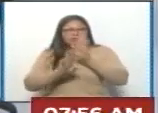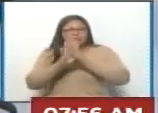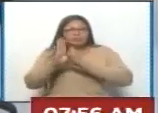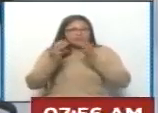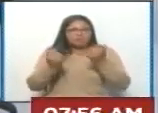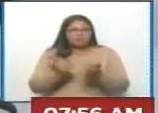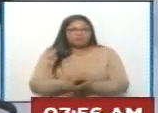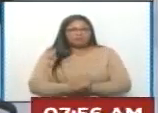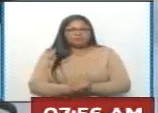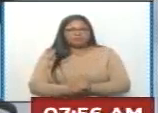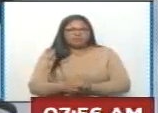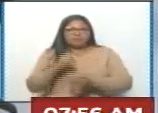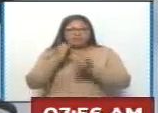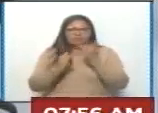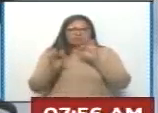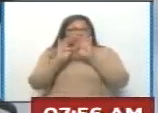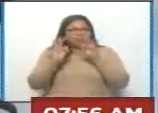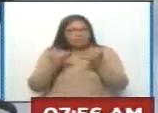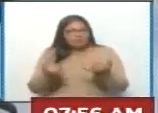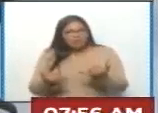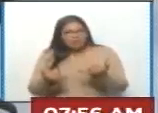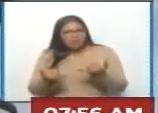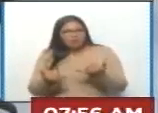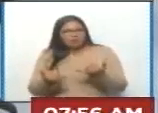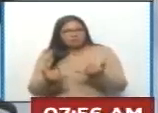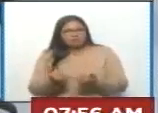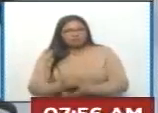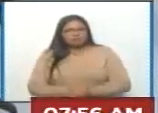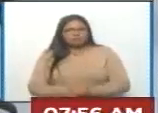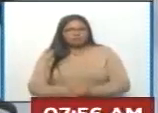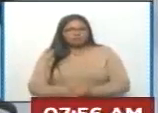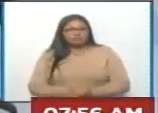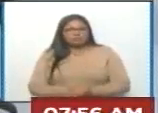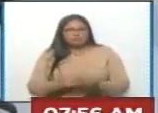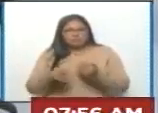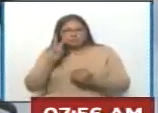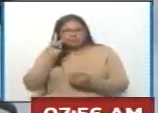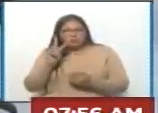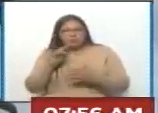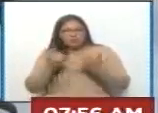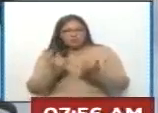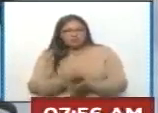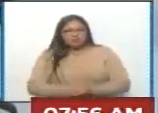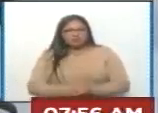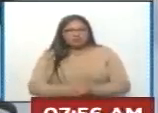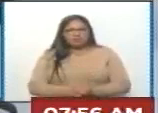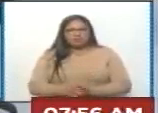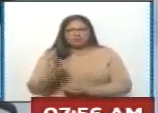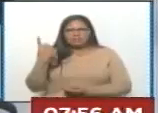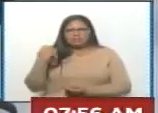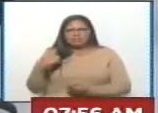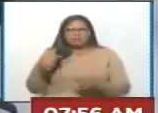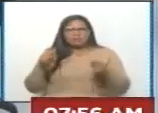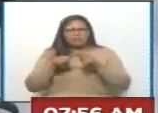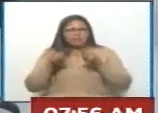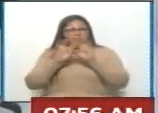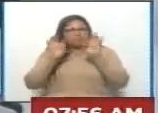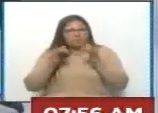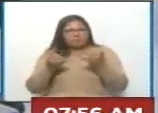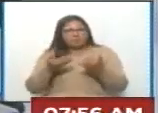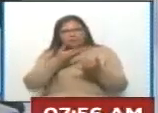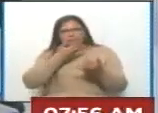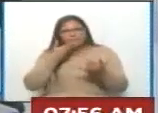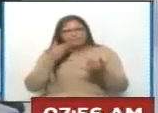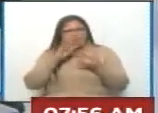en última instancia no es que va a tener, tiene ya un componente de